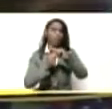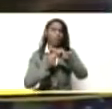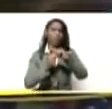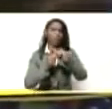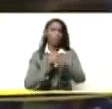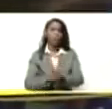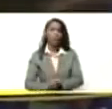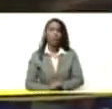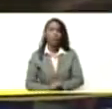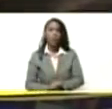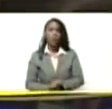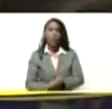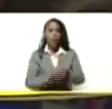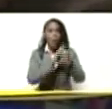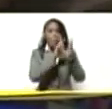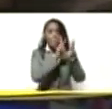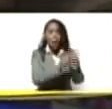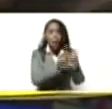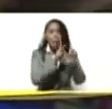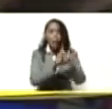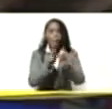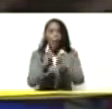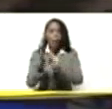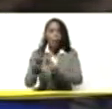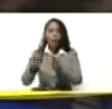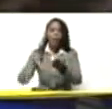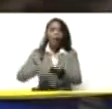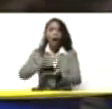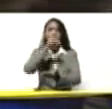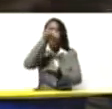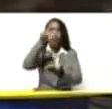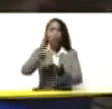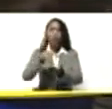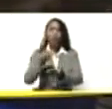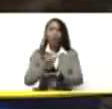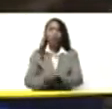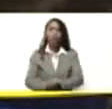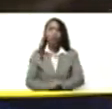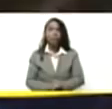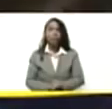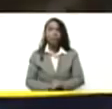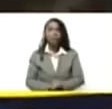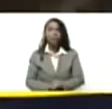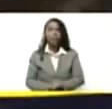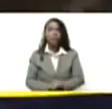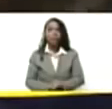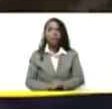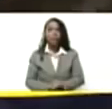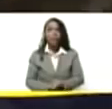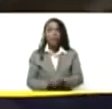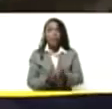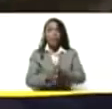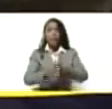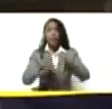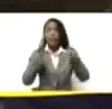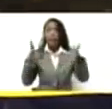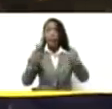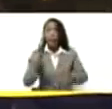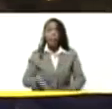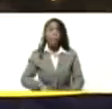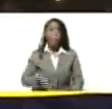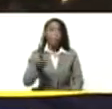y empezamos la vacunación de los niños mayores de 2 años se ha intensificado